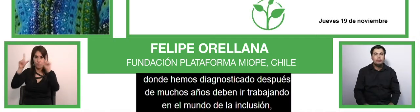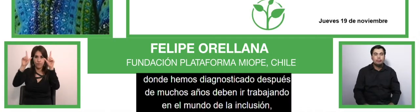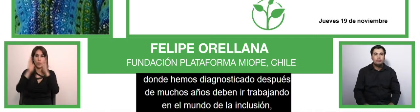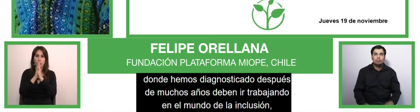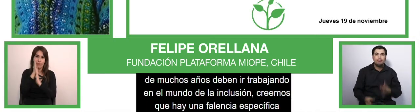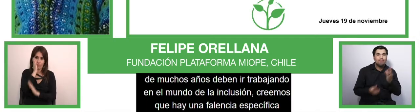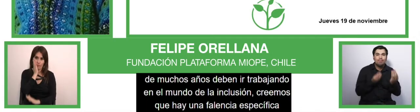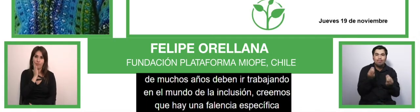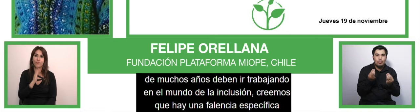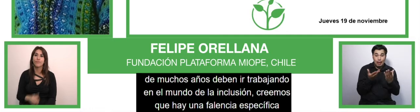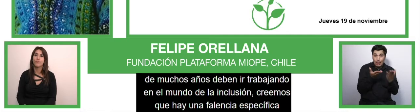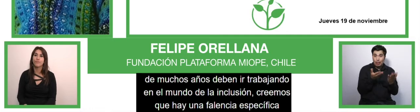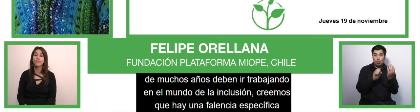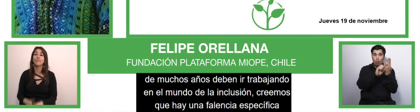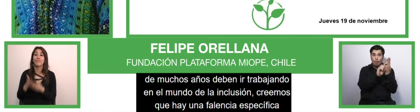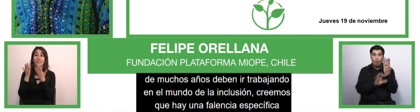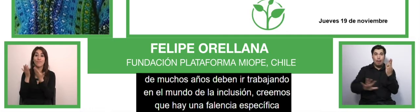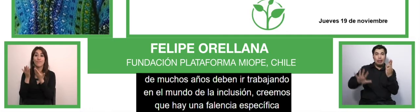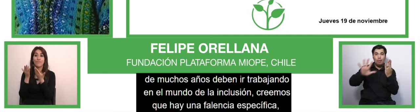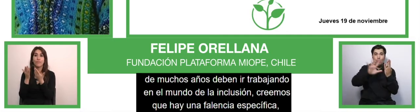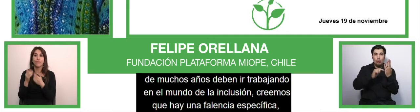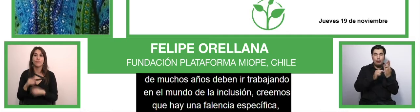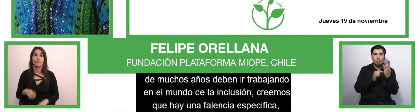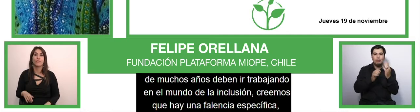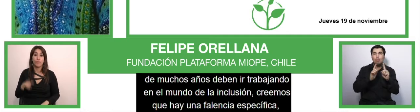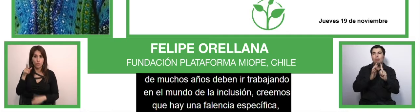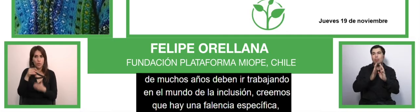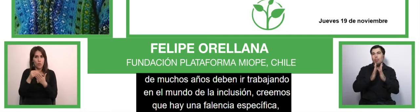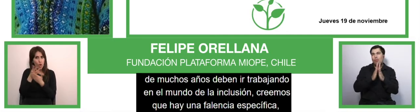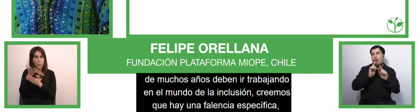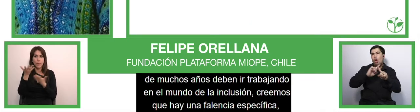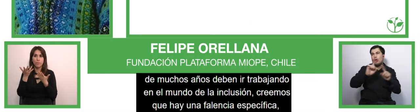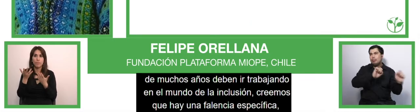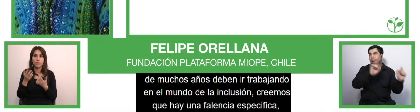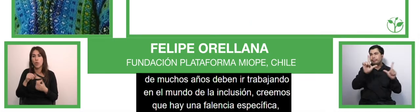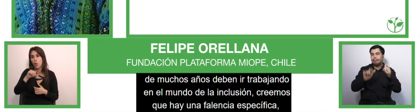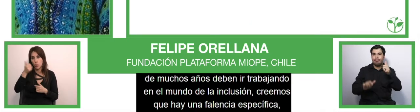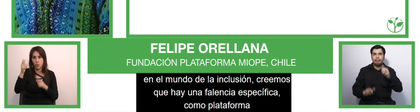Como plataforma, la siguiente lámina, por favor.